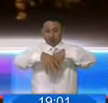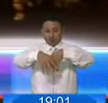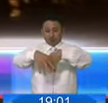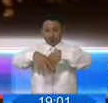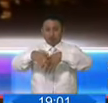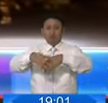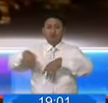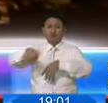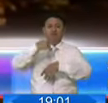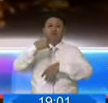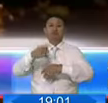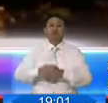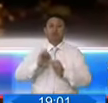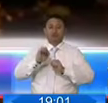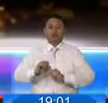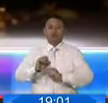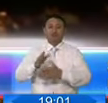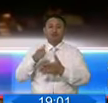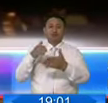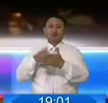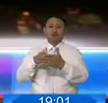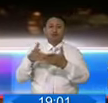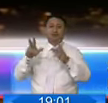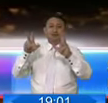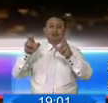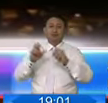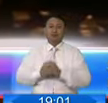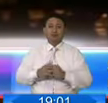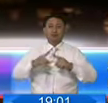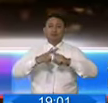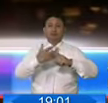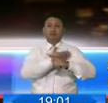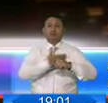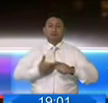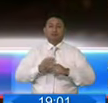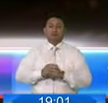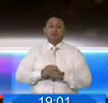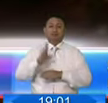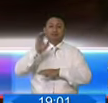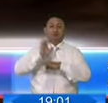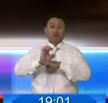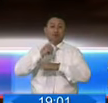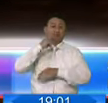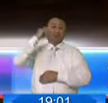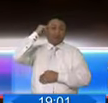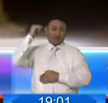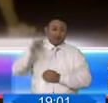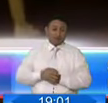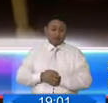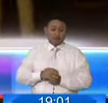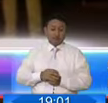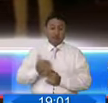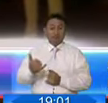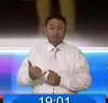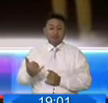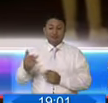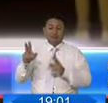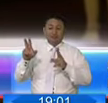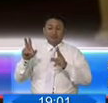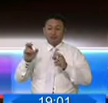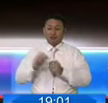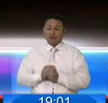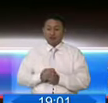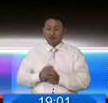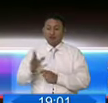según ellos es en protesta referencia que el ex presidente de la república rafael correa estaría sufriendo una